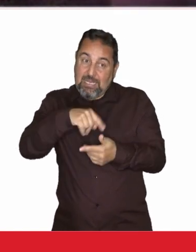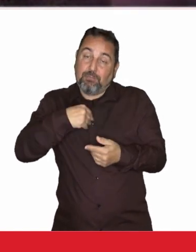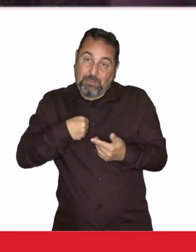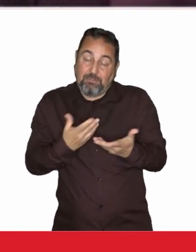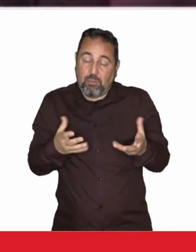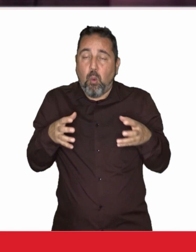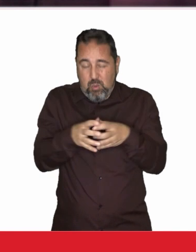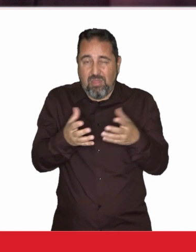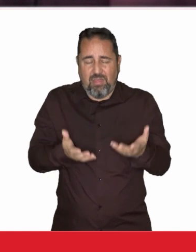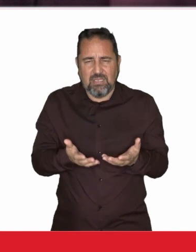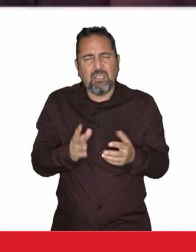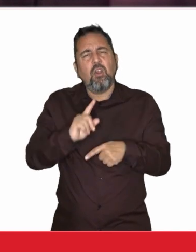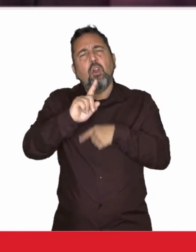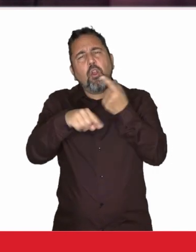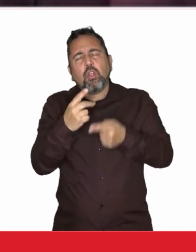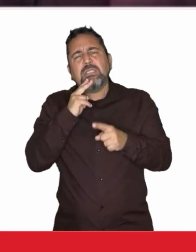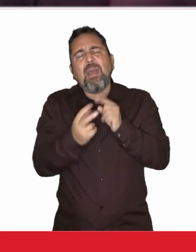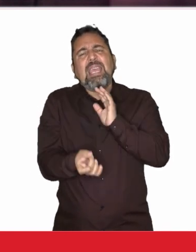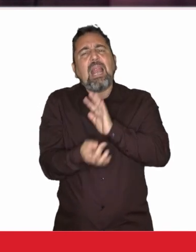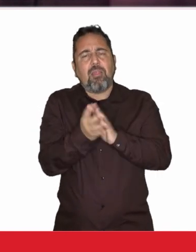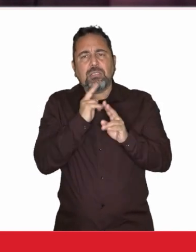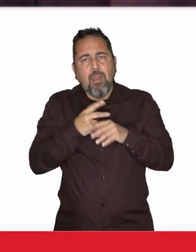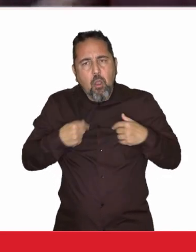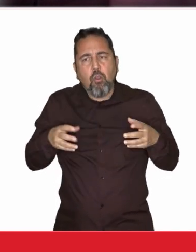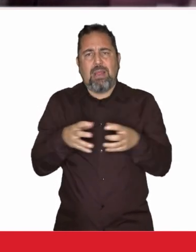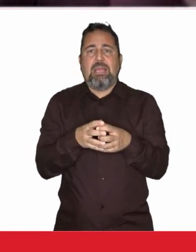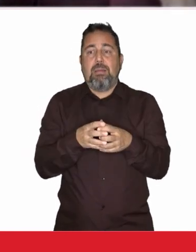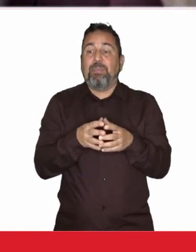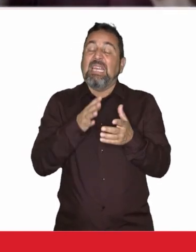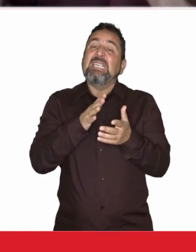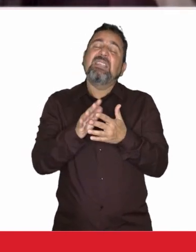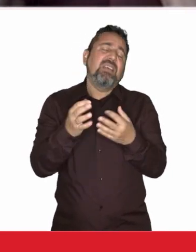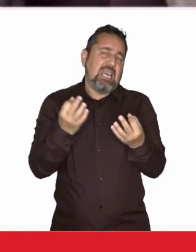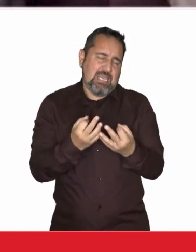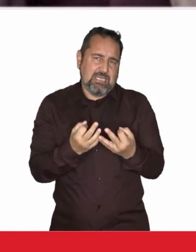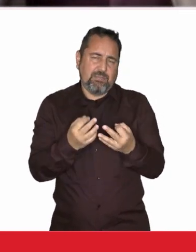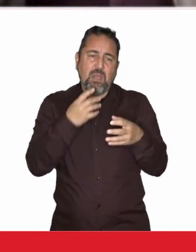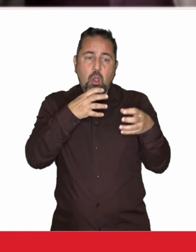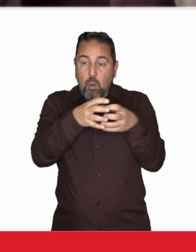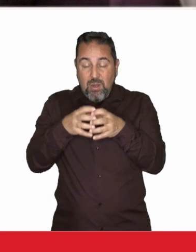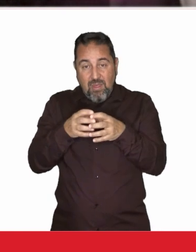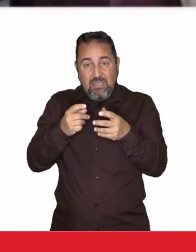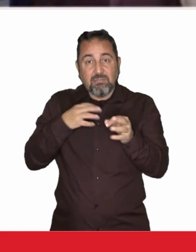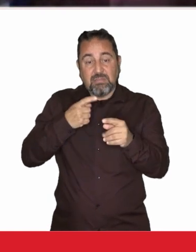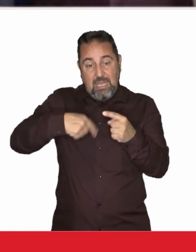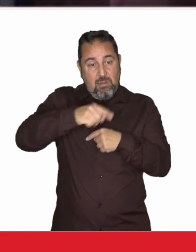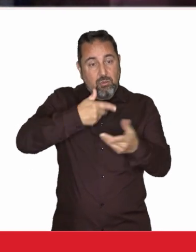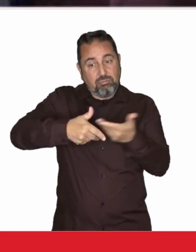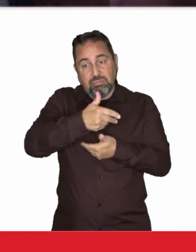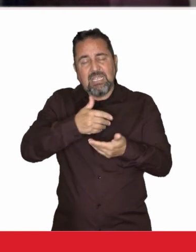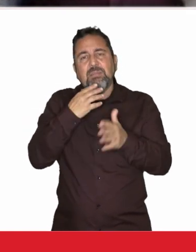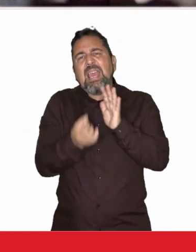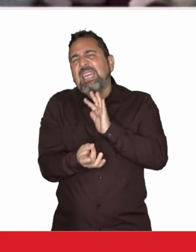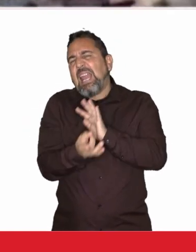¿vale? Y luego tienes la parte de creación colectiva, que es las comunidades intercambian entre